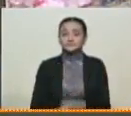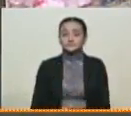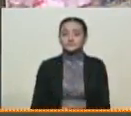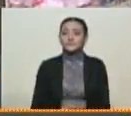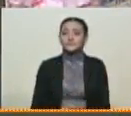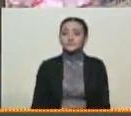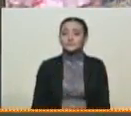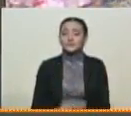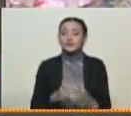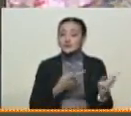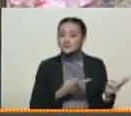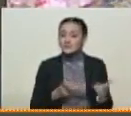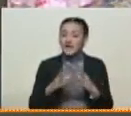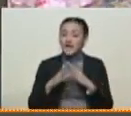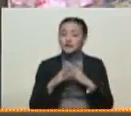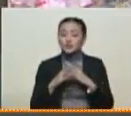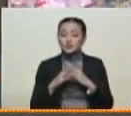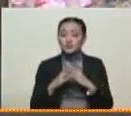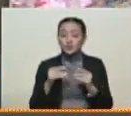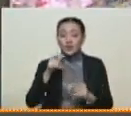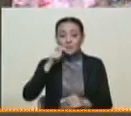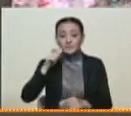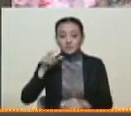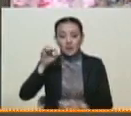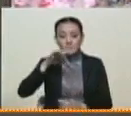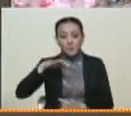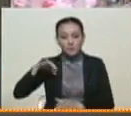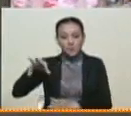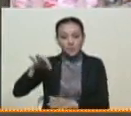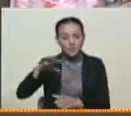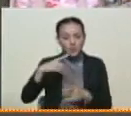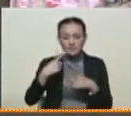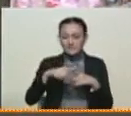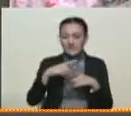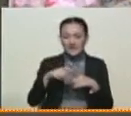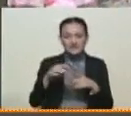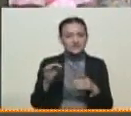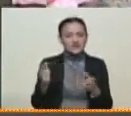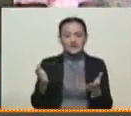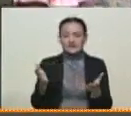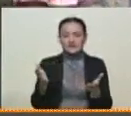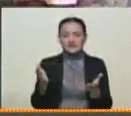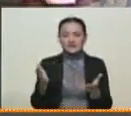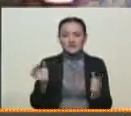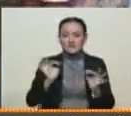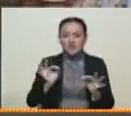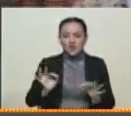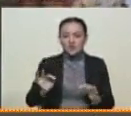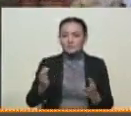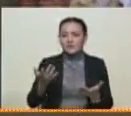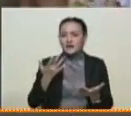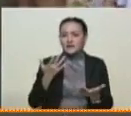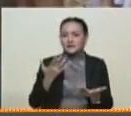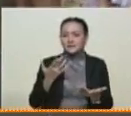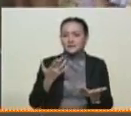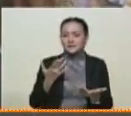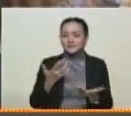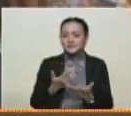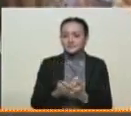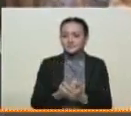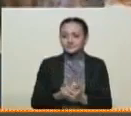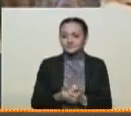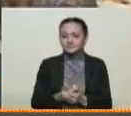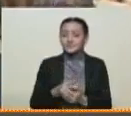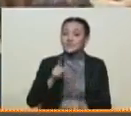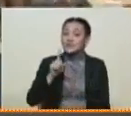invitar a todos los cultores, en sus distintas expresiones artísticas, en sus distintas manifestaciones,